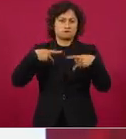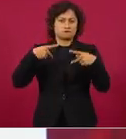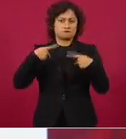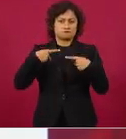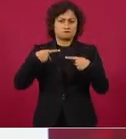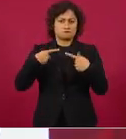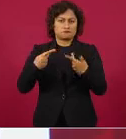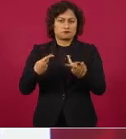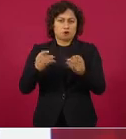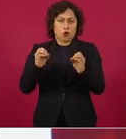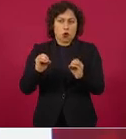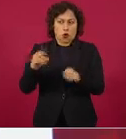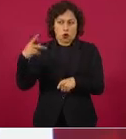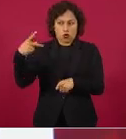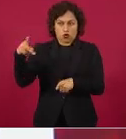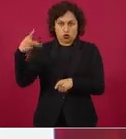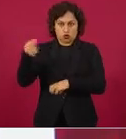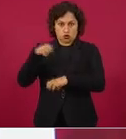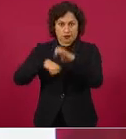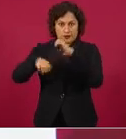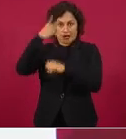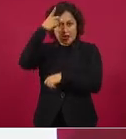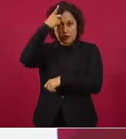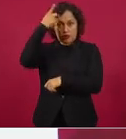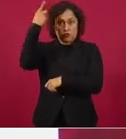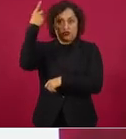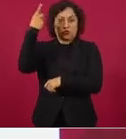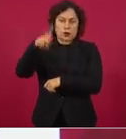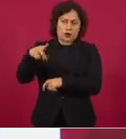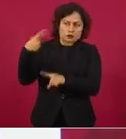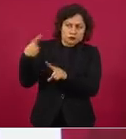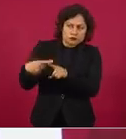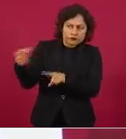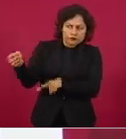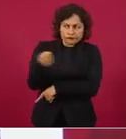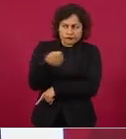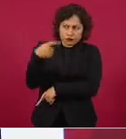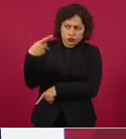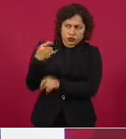o de los dueños de los medios de información